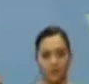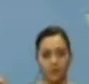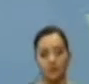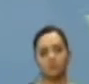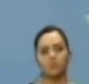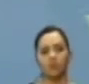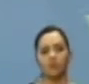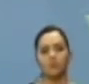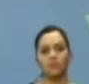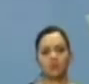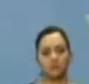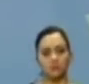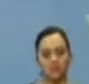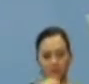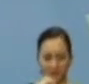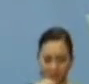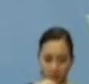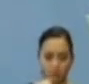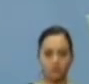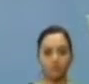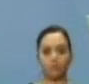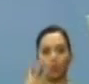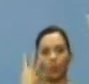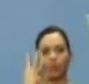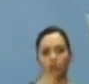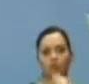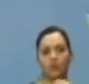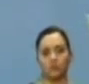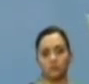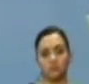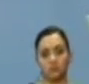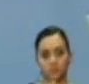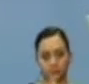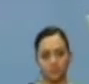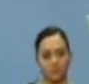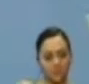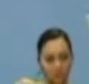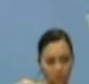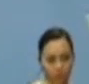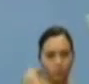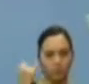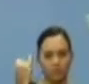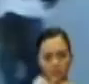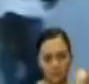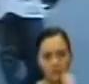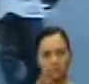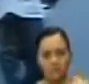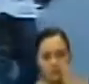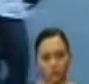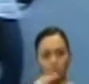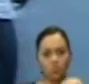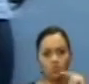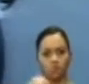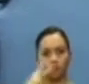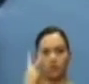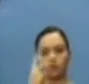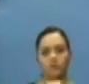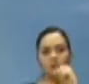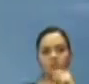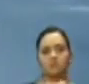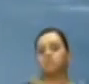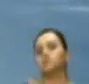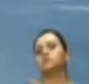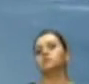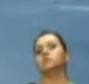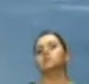de bajo cero. Esto empezó hace unos 4 años, con contratación de estudios, finalización de los estudios y construcción unos 2 años, y ya es